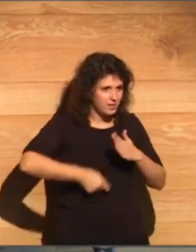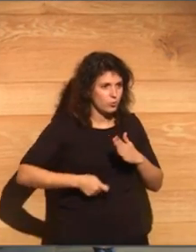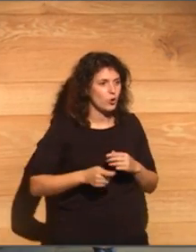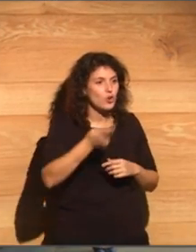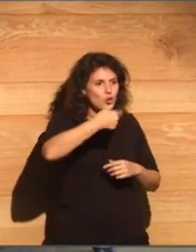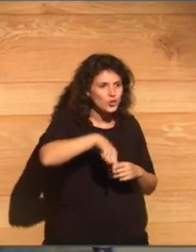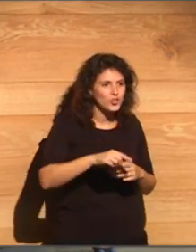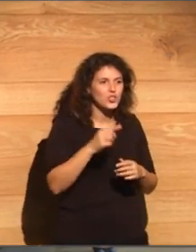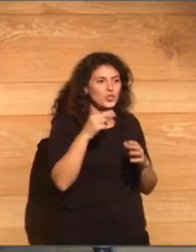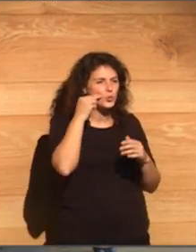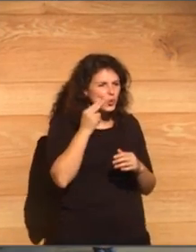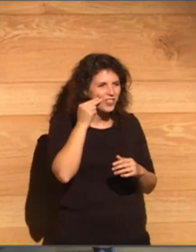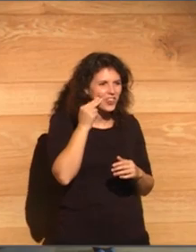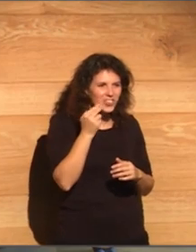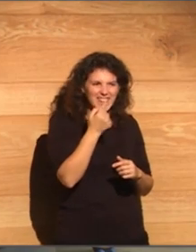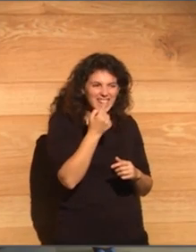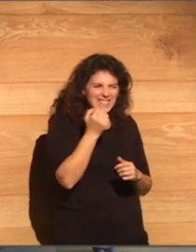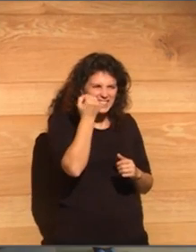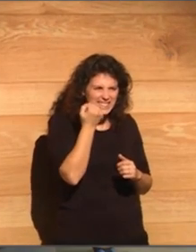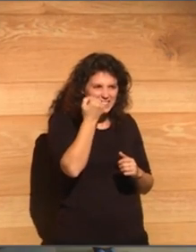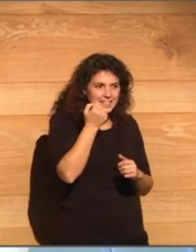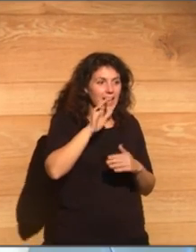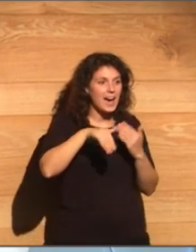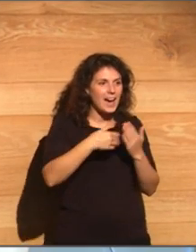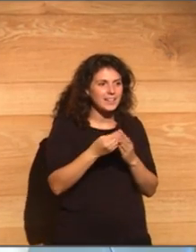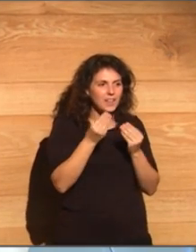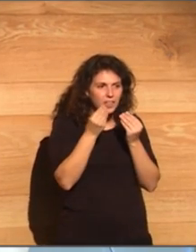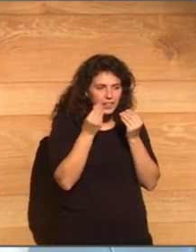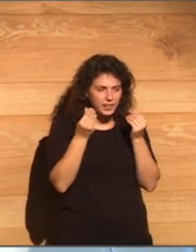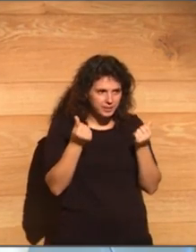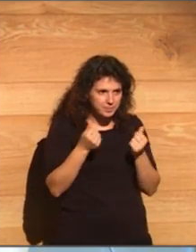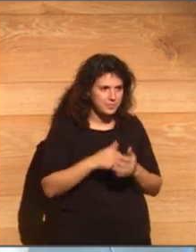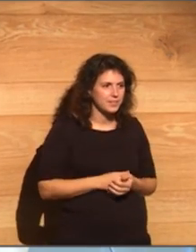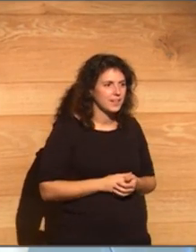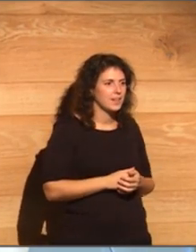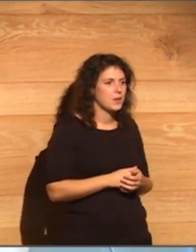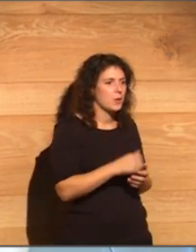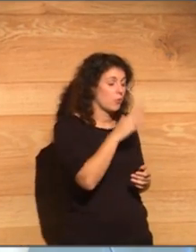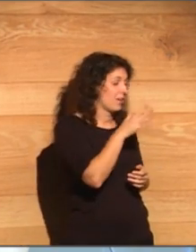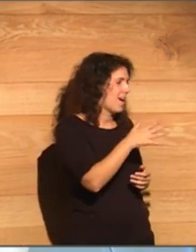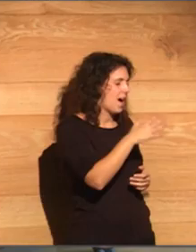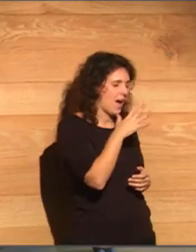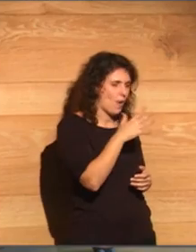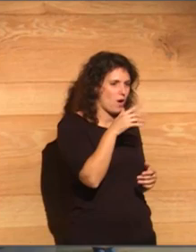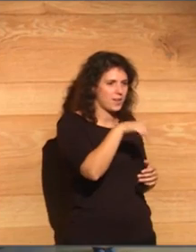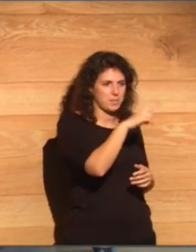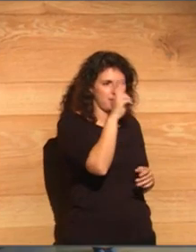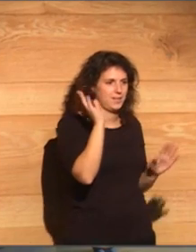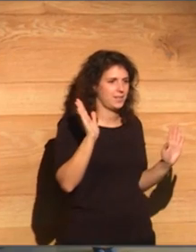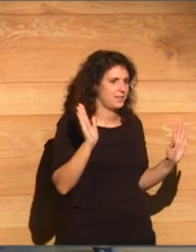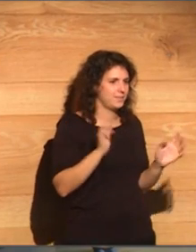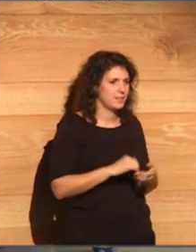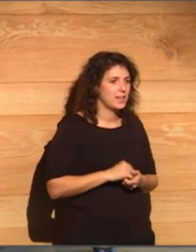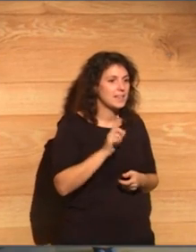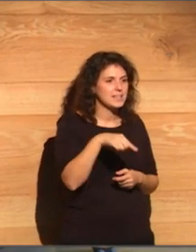Nosotros nos frotamos el turrón del duro con los dientes y se derrite el turrón. Lo roemos. Porque sí, tenemos un agua. Siguiente película, y